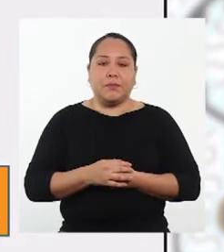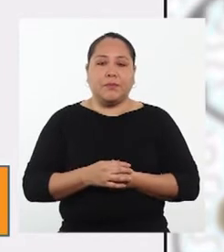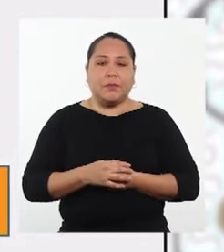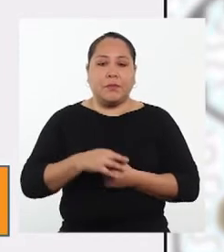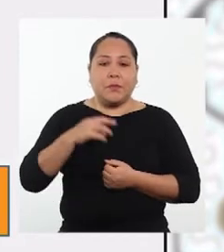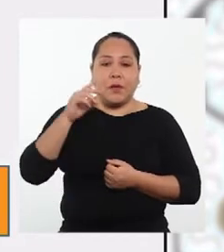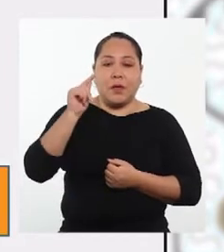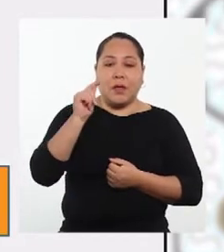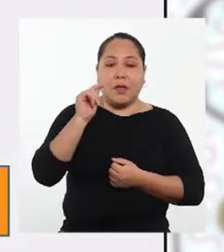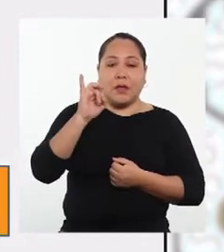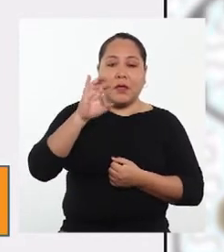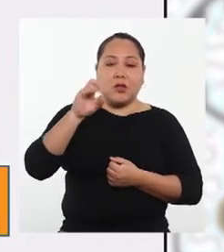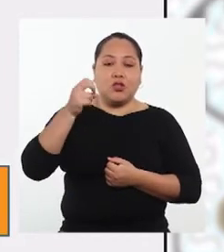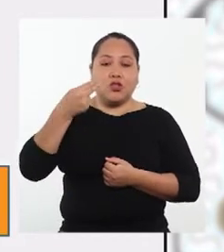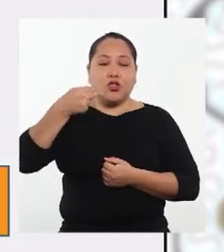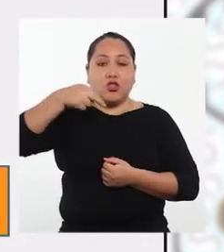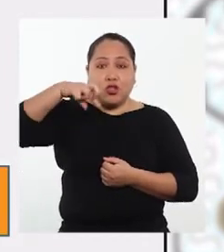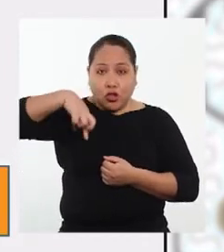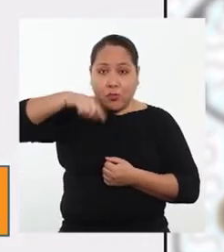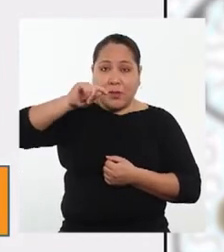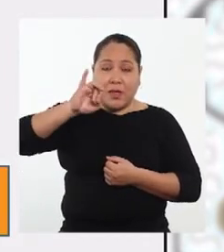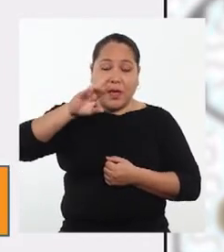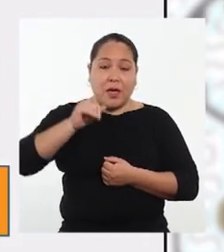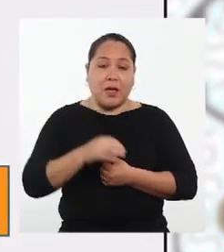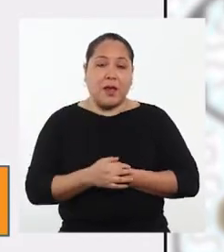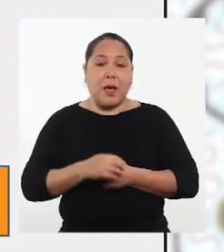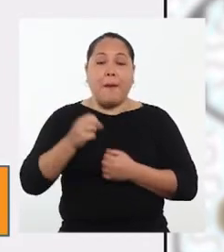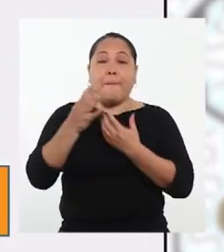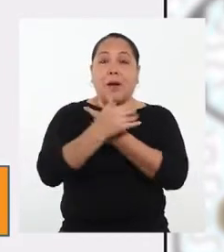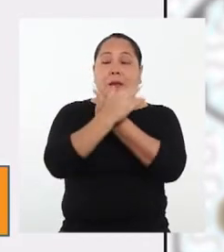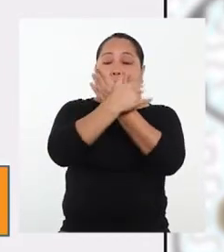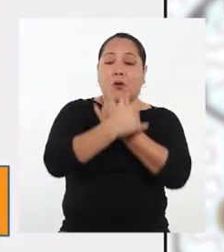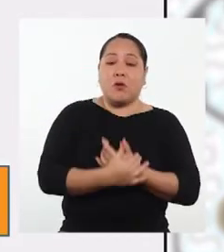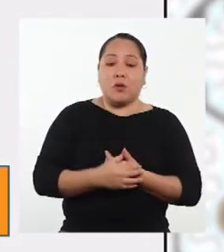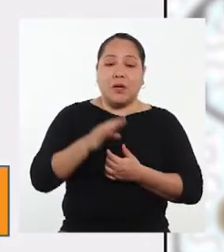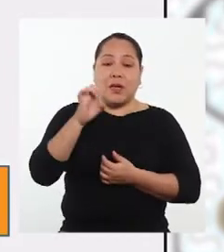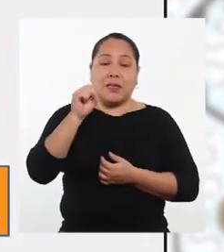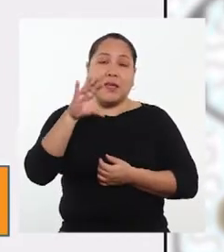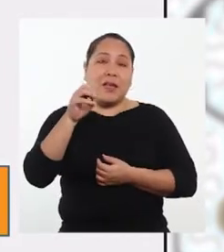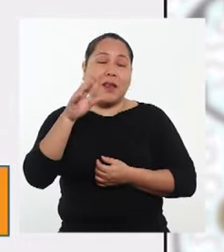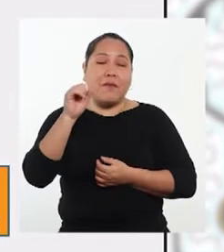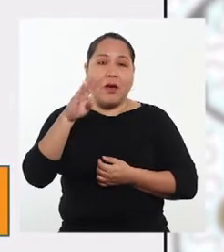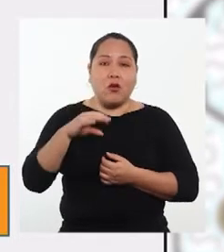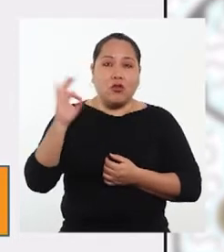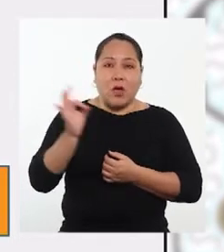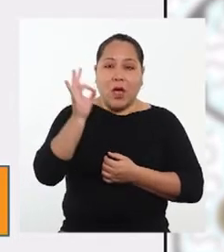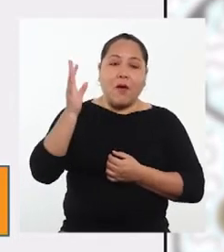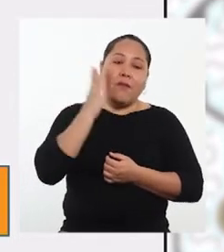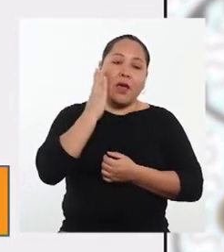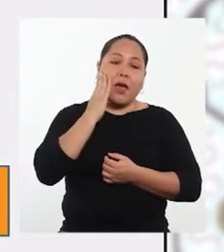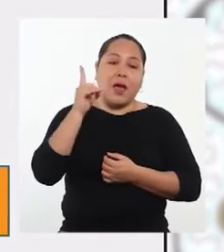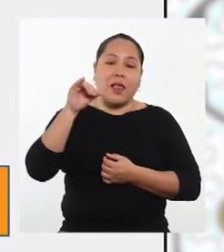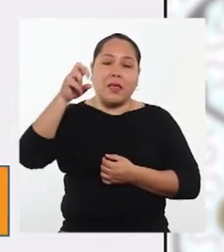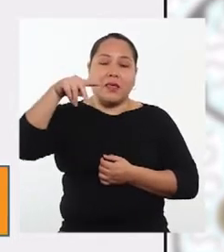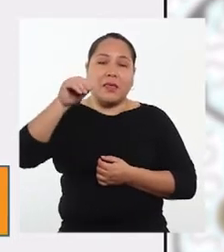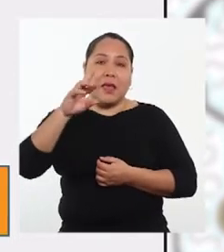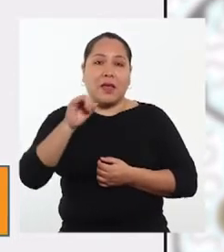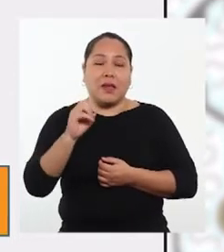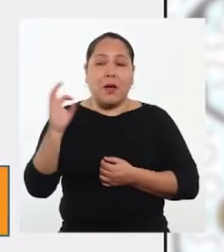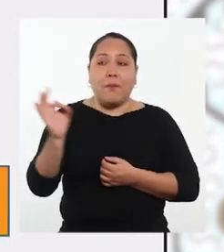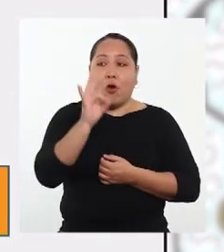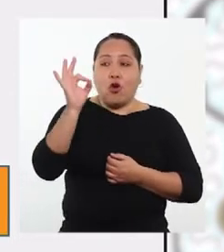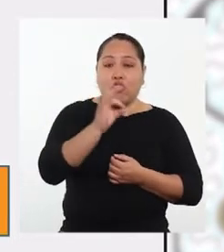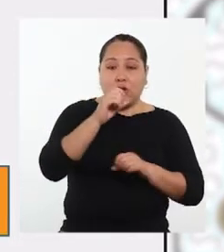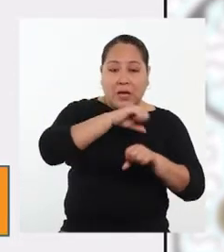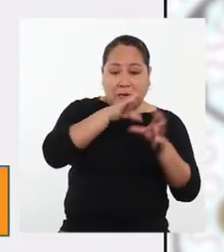La trichoptera, las mariposas, escarabajos, abejas, efímeras, libélulas,